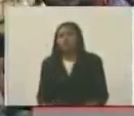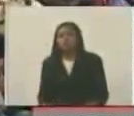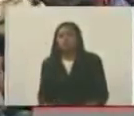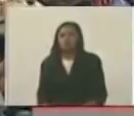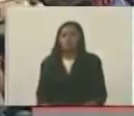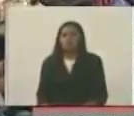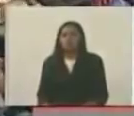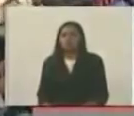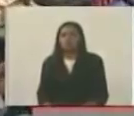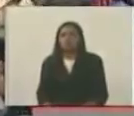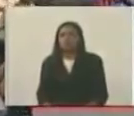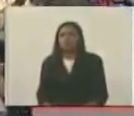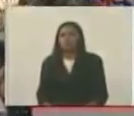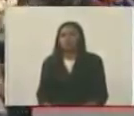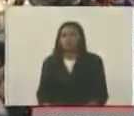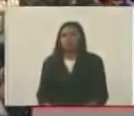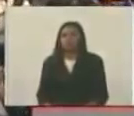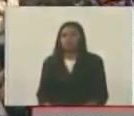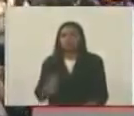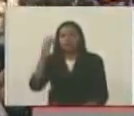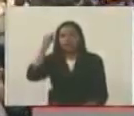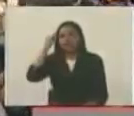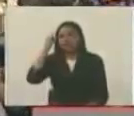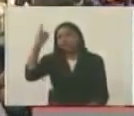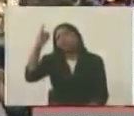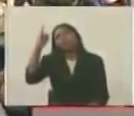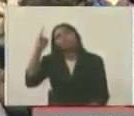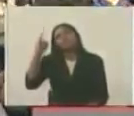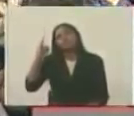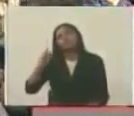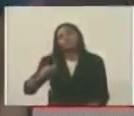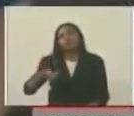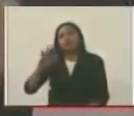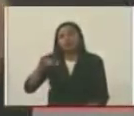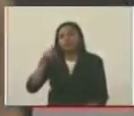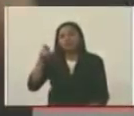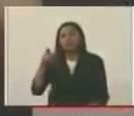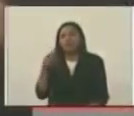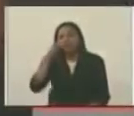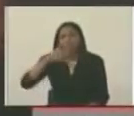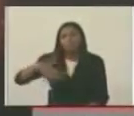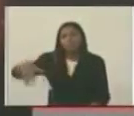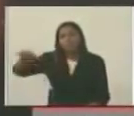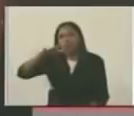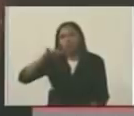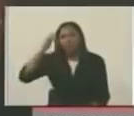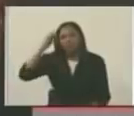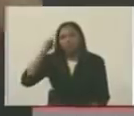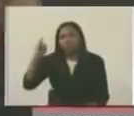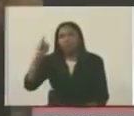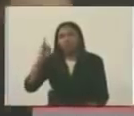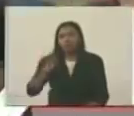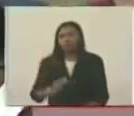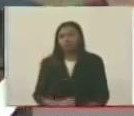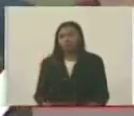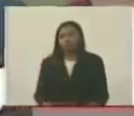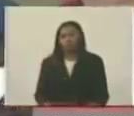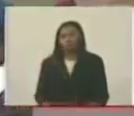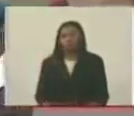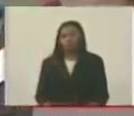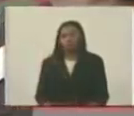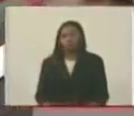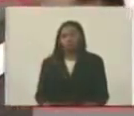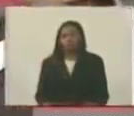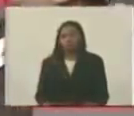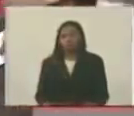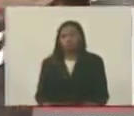¡Yaracuy! ¡Ay, ay, ay, uy, uy, uy! Ahí está el pueblo de Yaracuy.